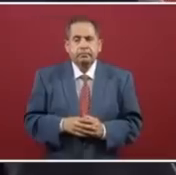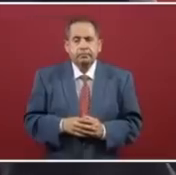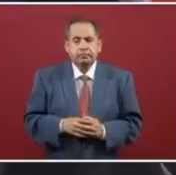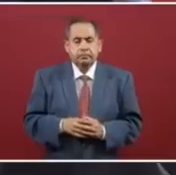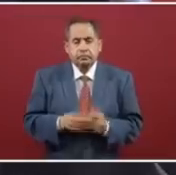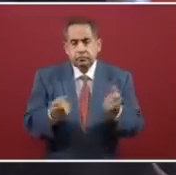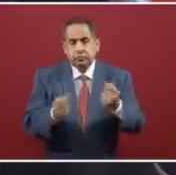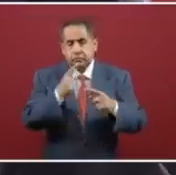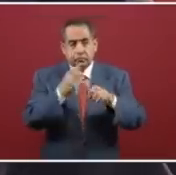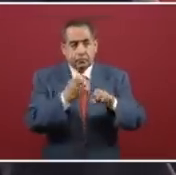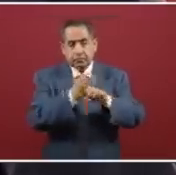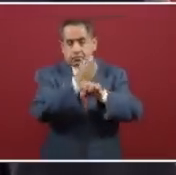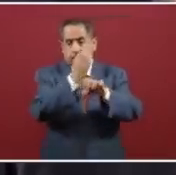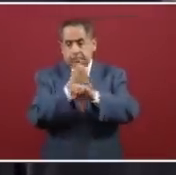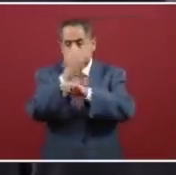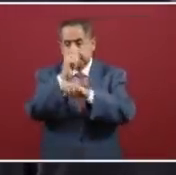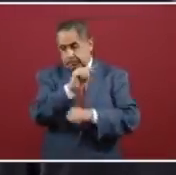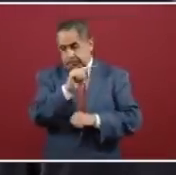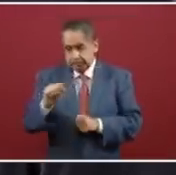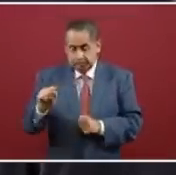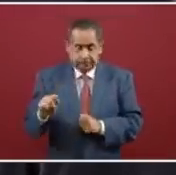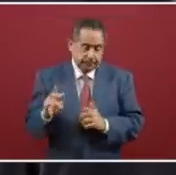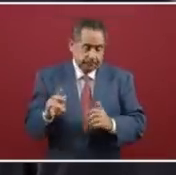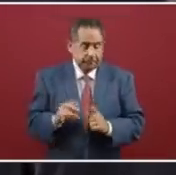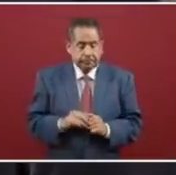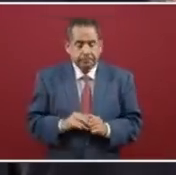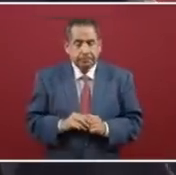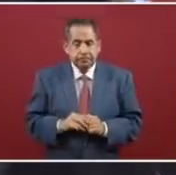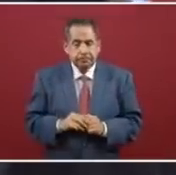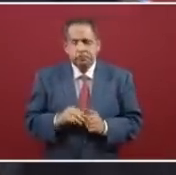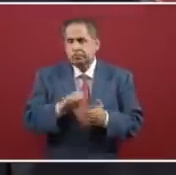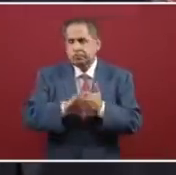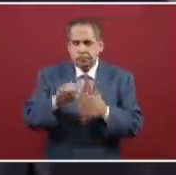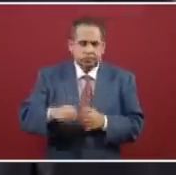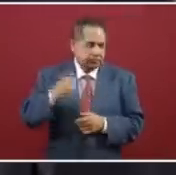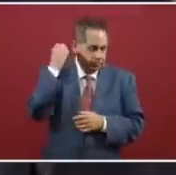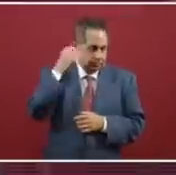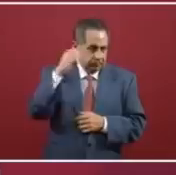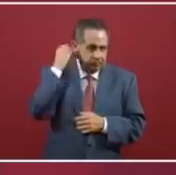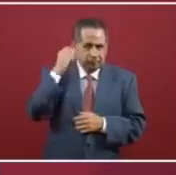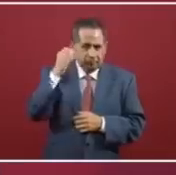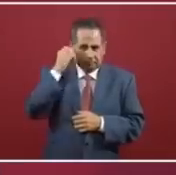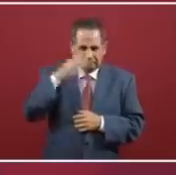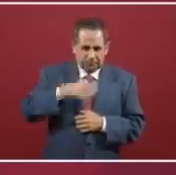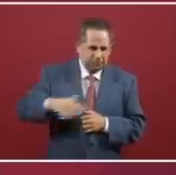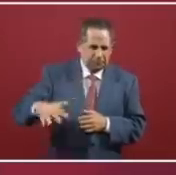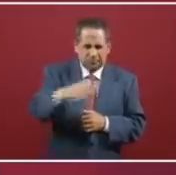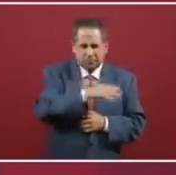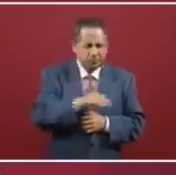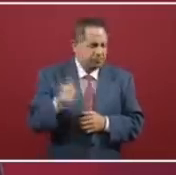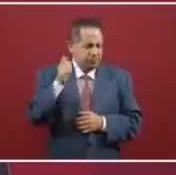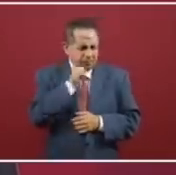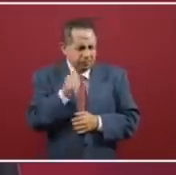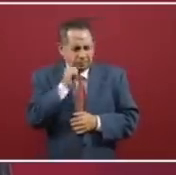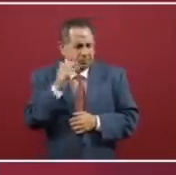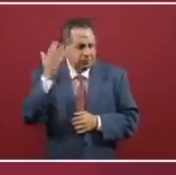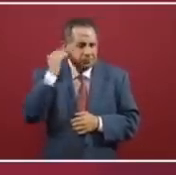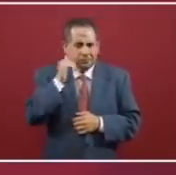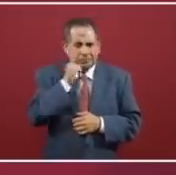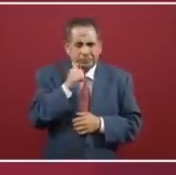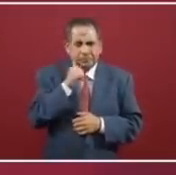estados por ejemplo como oaxaca que siempre